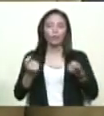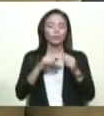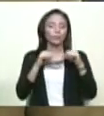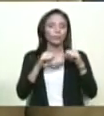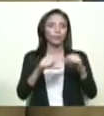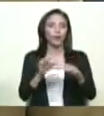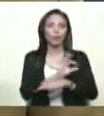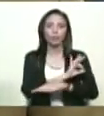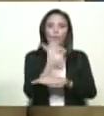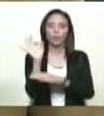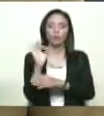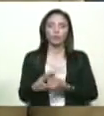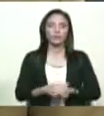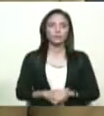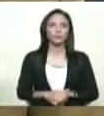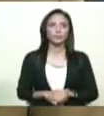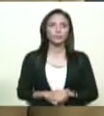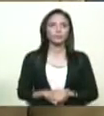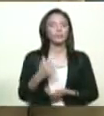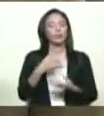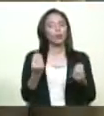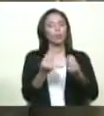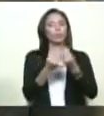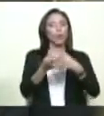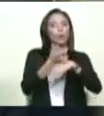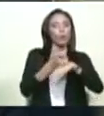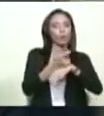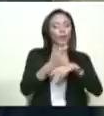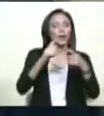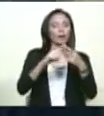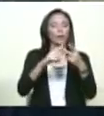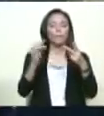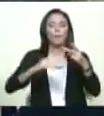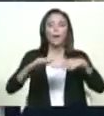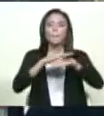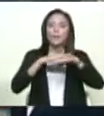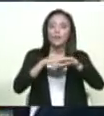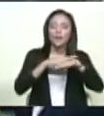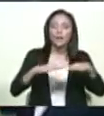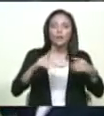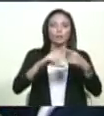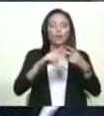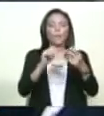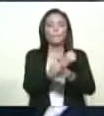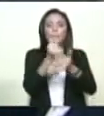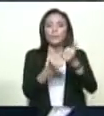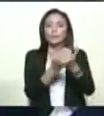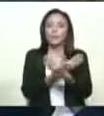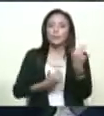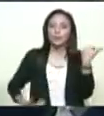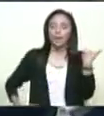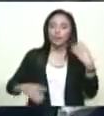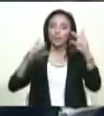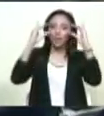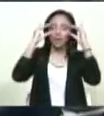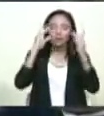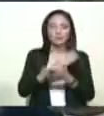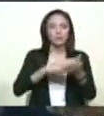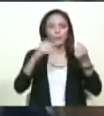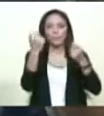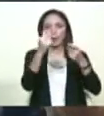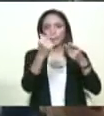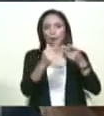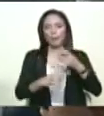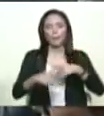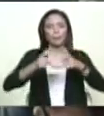coordinación permanente con el gobierno ministros la vicepresidenta ejecutiva compañera del cielo y na